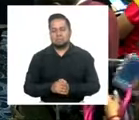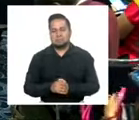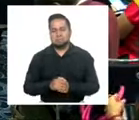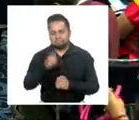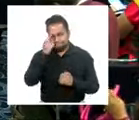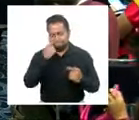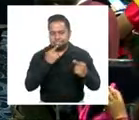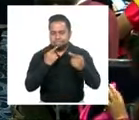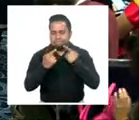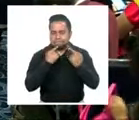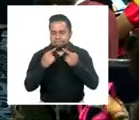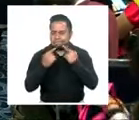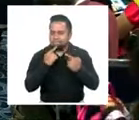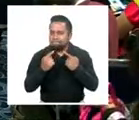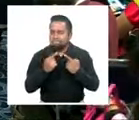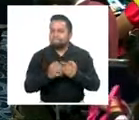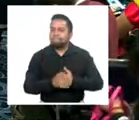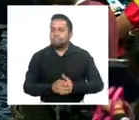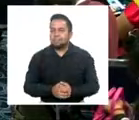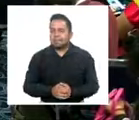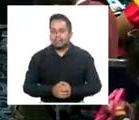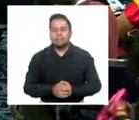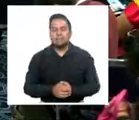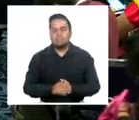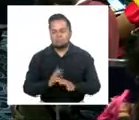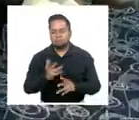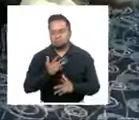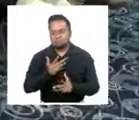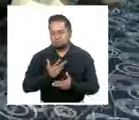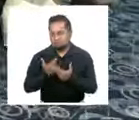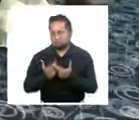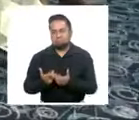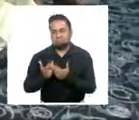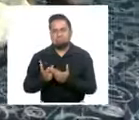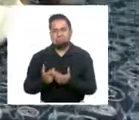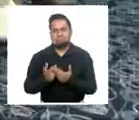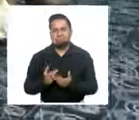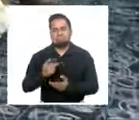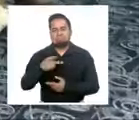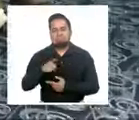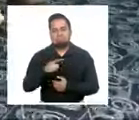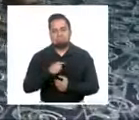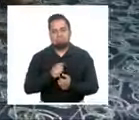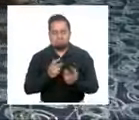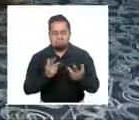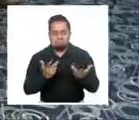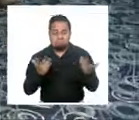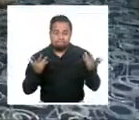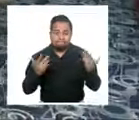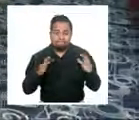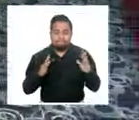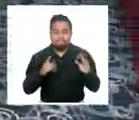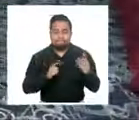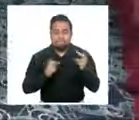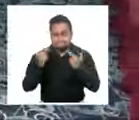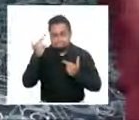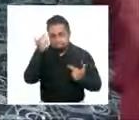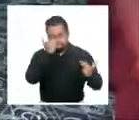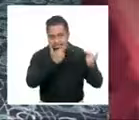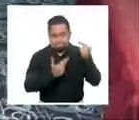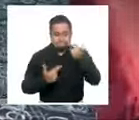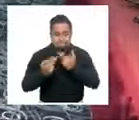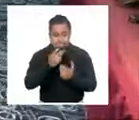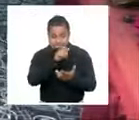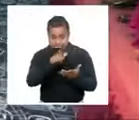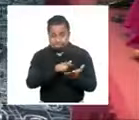Ya lo tenemos, nada más que estamos tratando de revisar esta